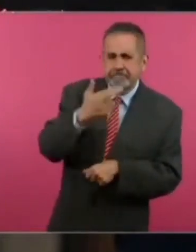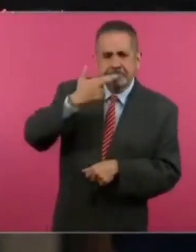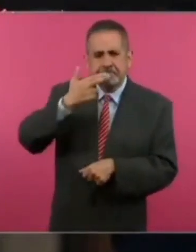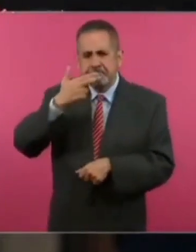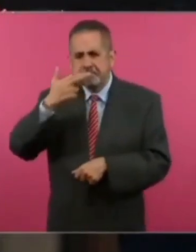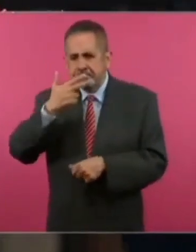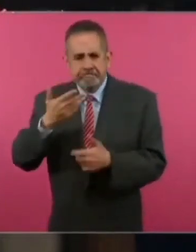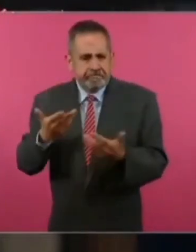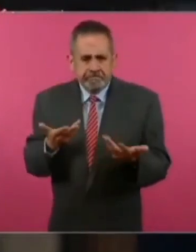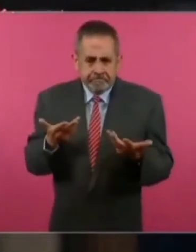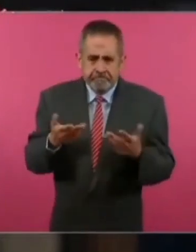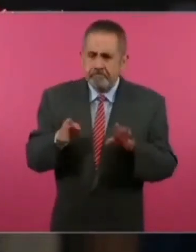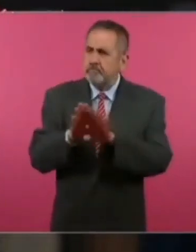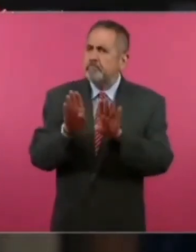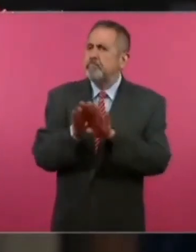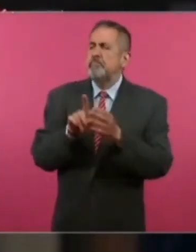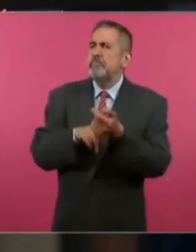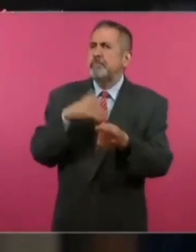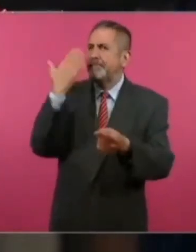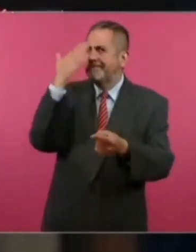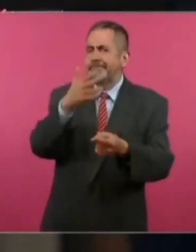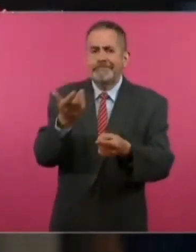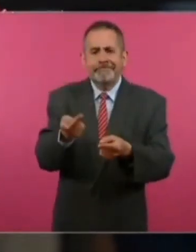qué manera ha